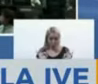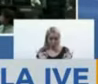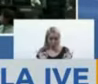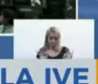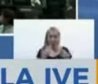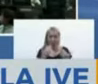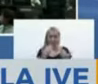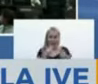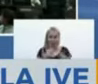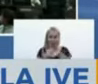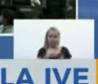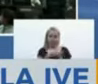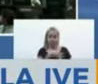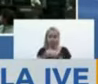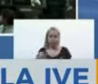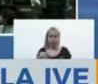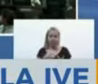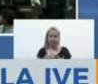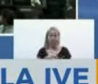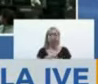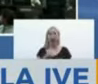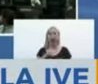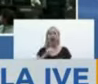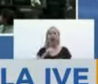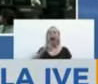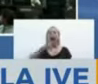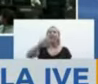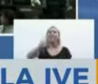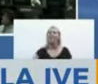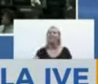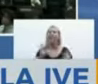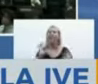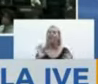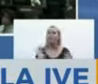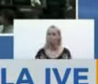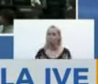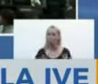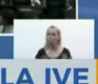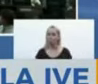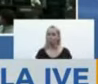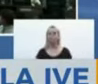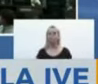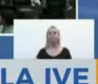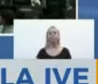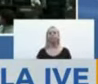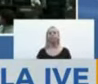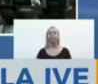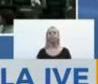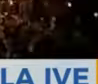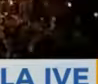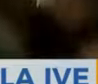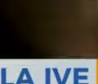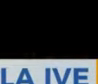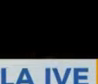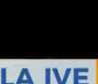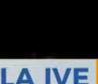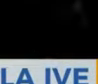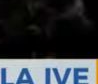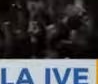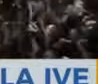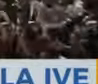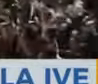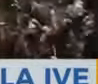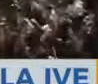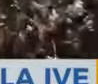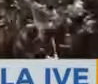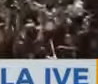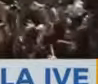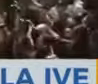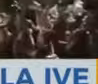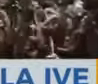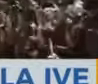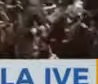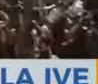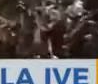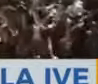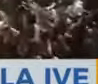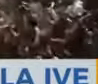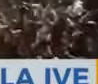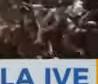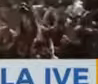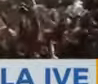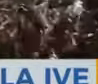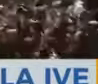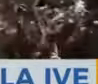Gracias. Esnopec, afirmativo. Gracias, senadora. Sí, sí. Lo cierto es que, por un lado,